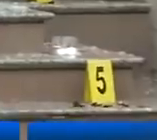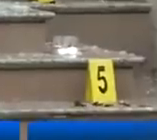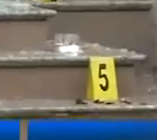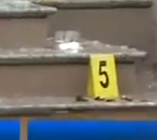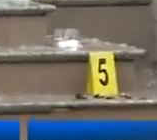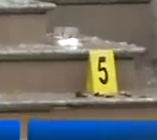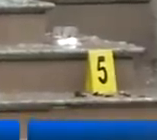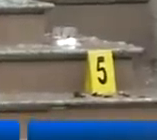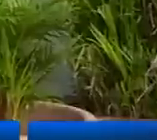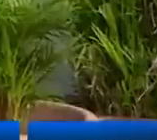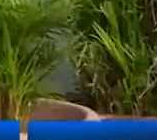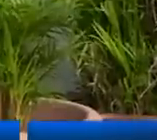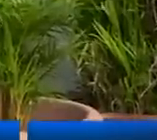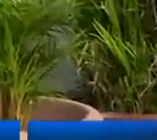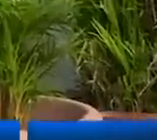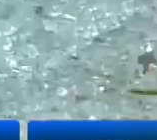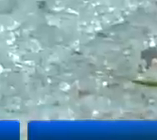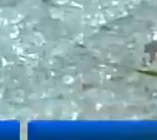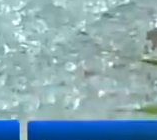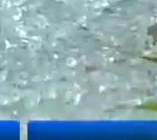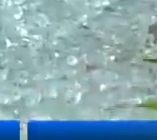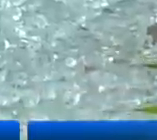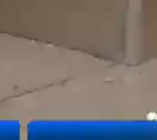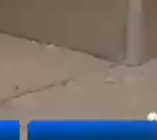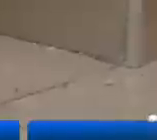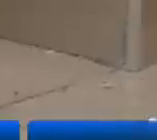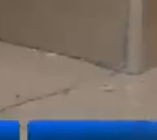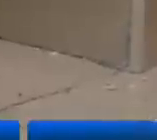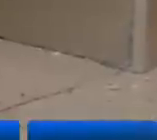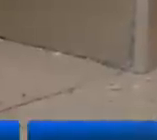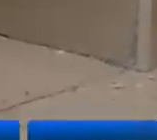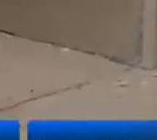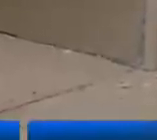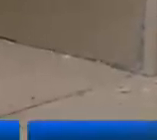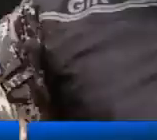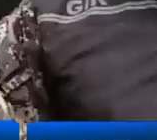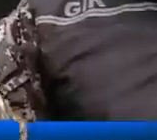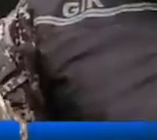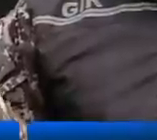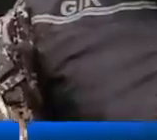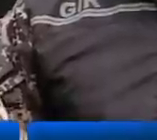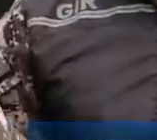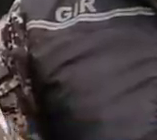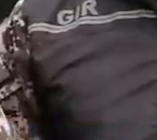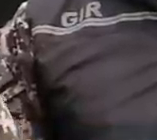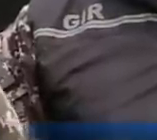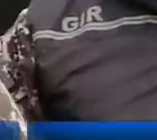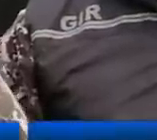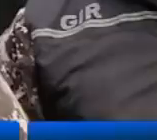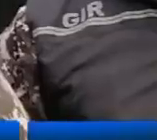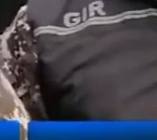Así quedó la puerta de ingreso al canal. Habían restos de vidrios y de aluminio y en el piso la señal del explosivo. Se trata de una